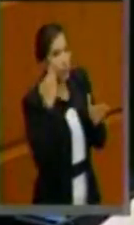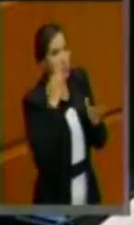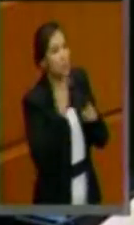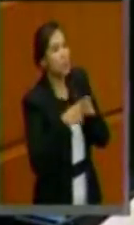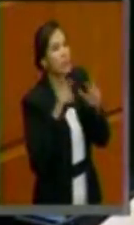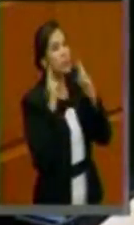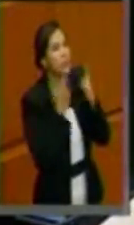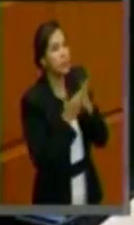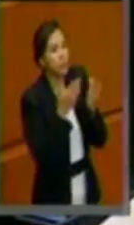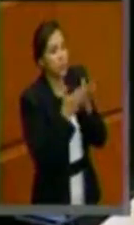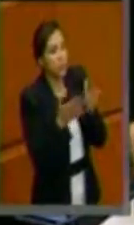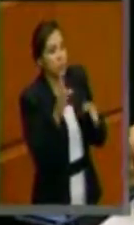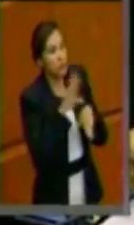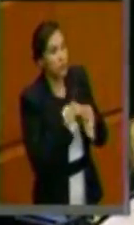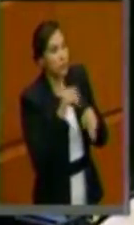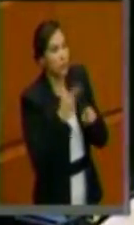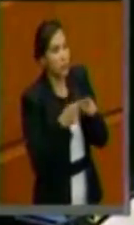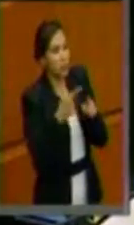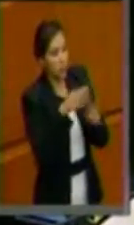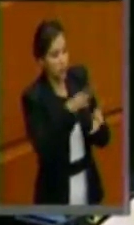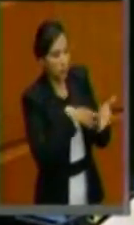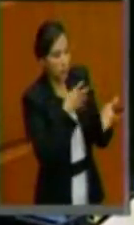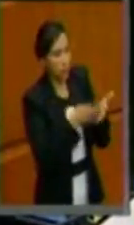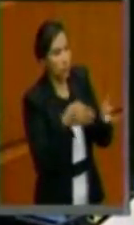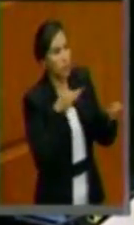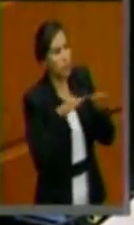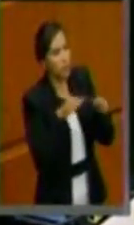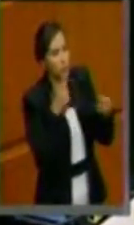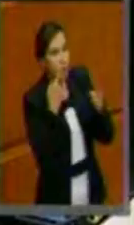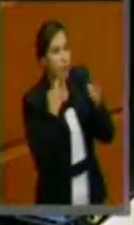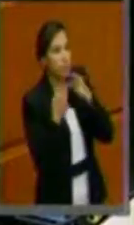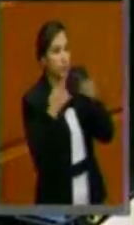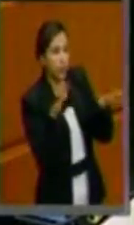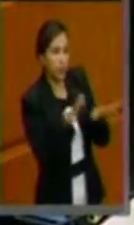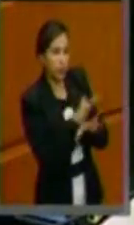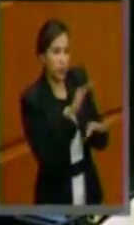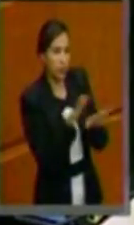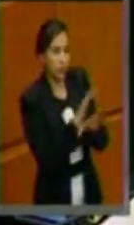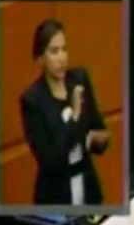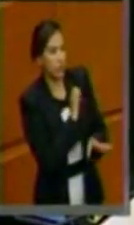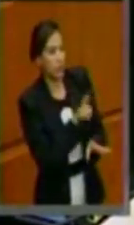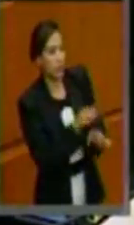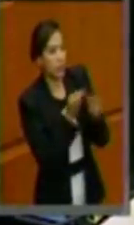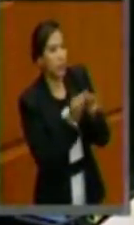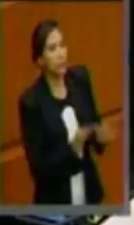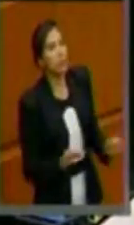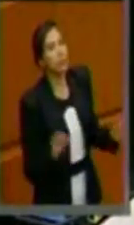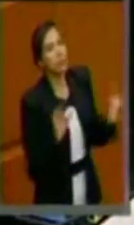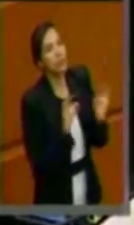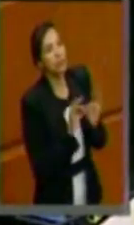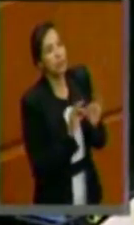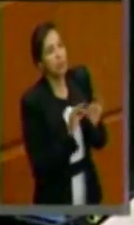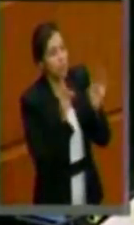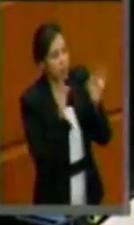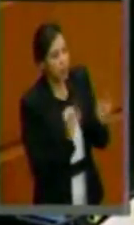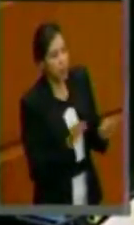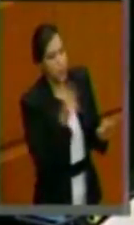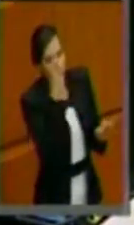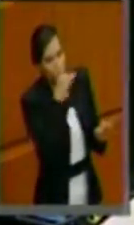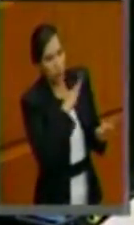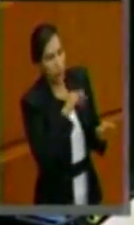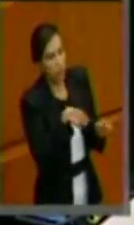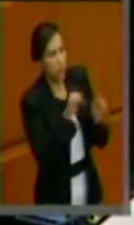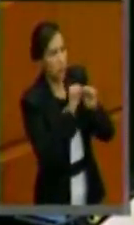sesiones nos va a permitir hacer una agenda en este sentido para hacer las modificaciones que sean pertinentes, exactamente para que